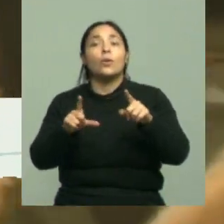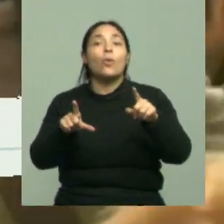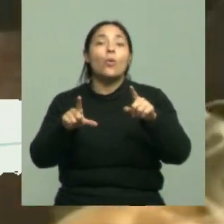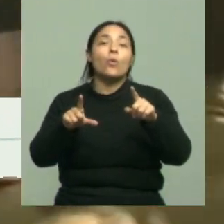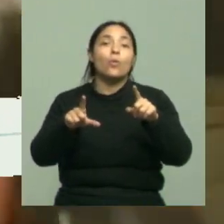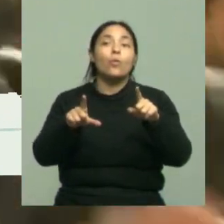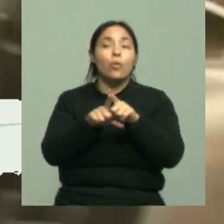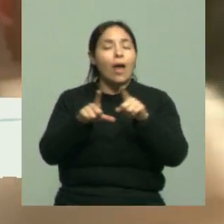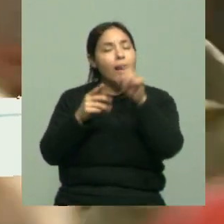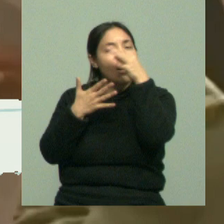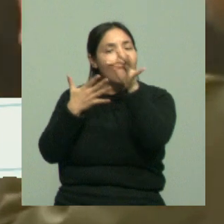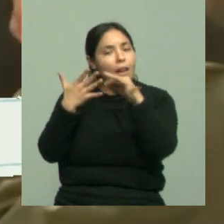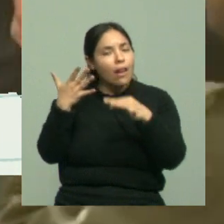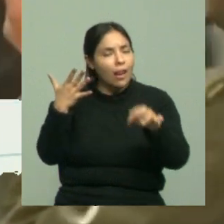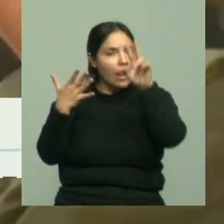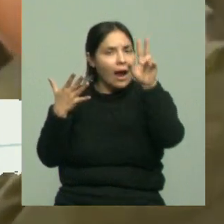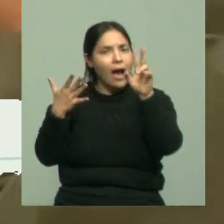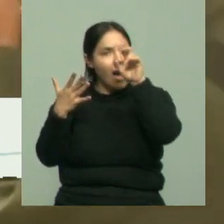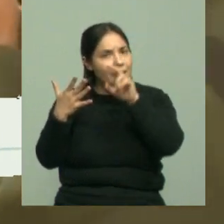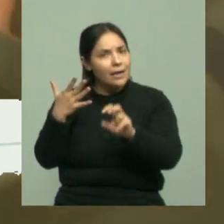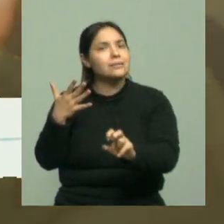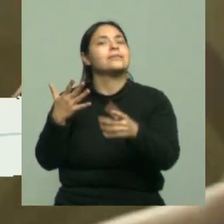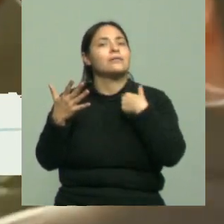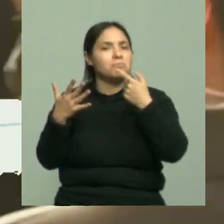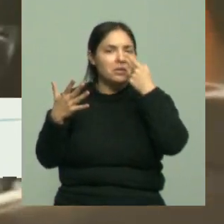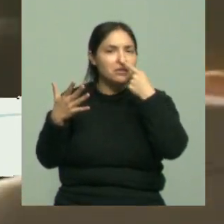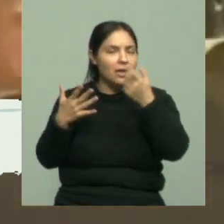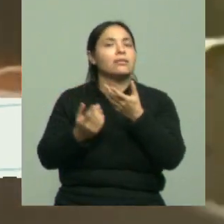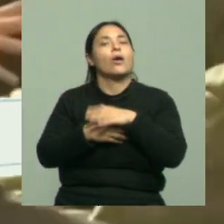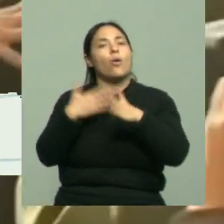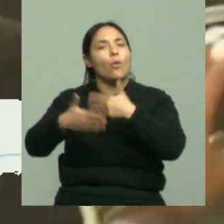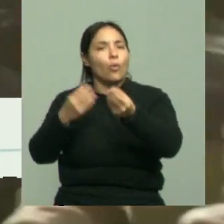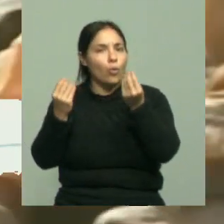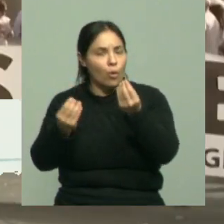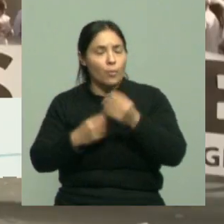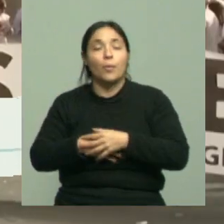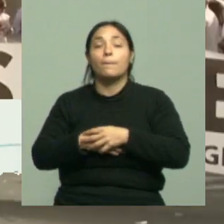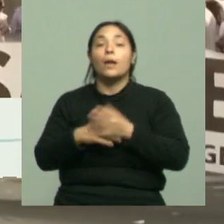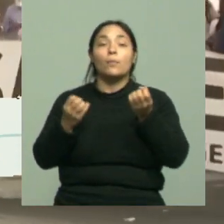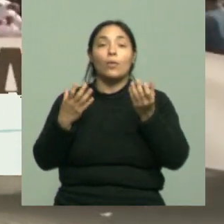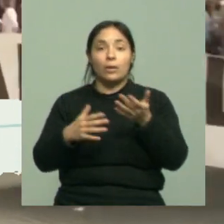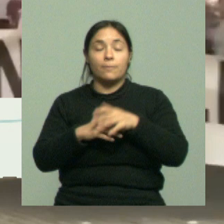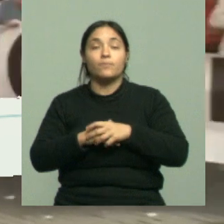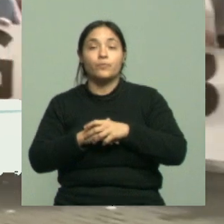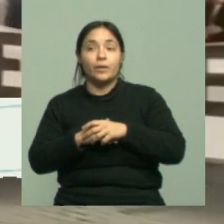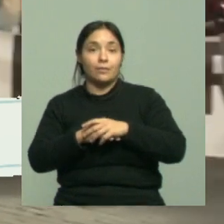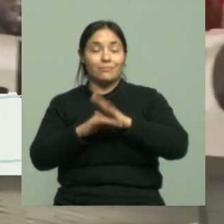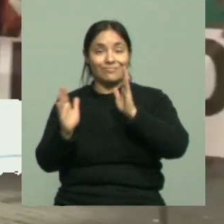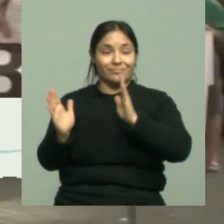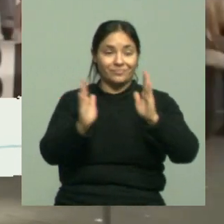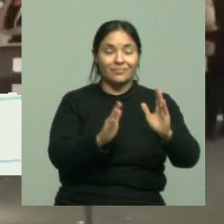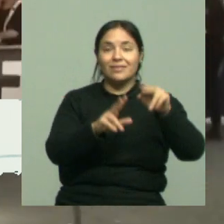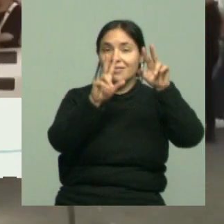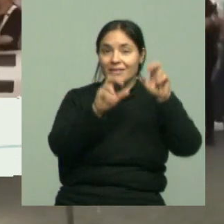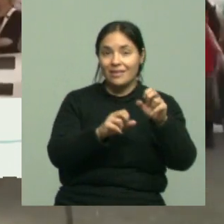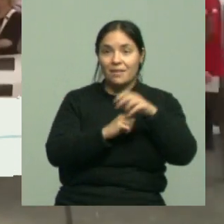para analizar en relación a cómo fue evolucionando. Creo que es importante analizar cuando se da, por un lado, en el marco